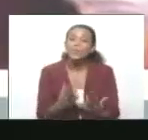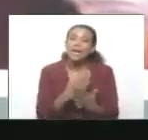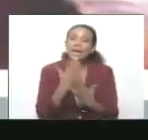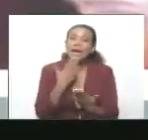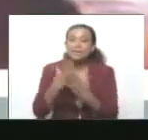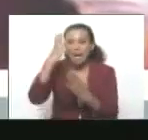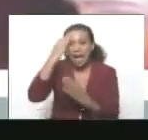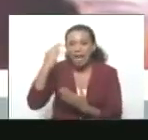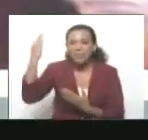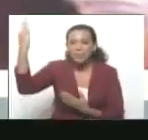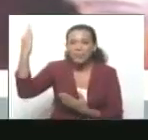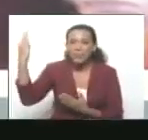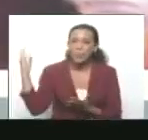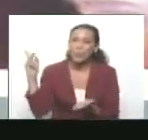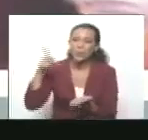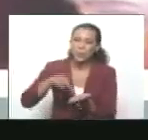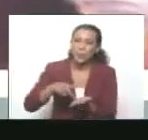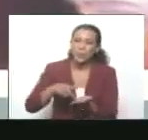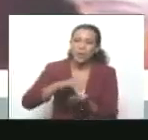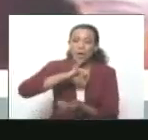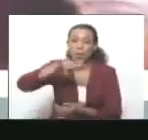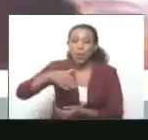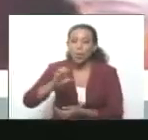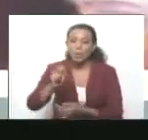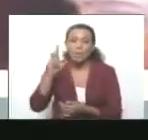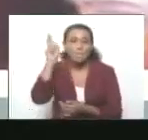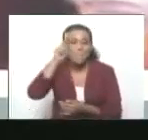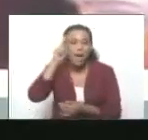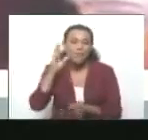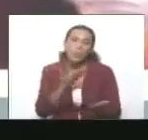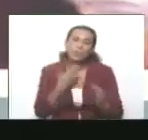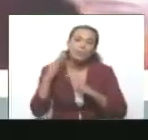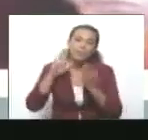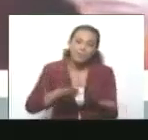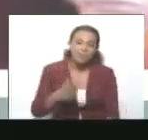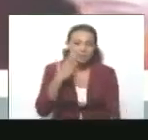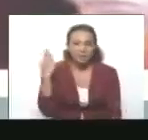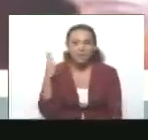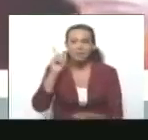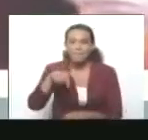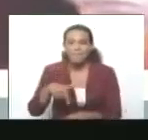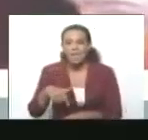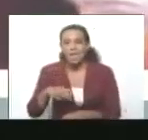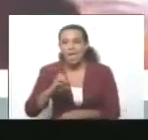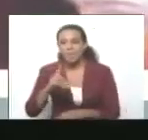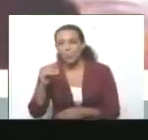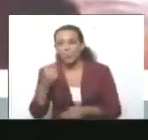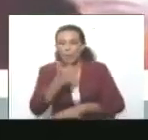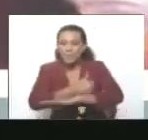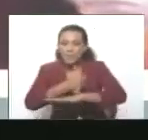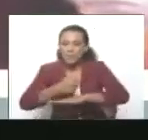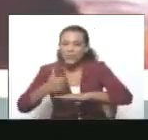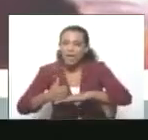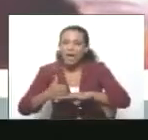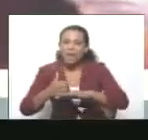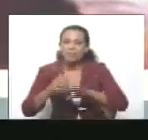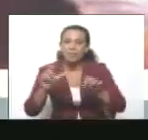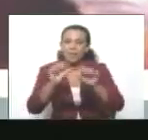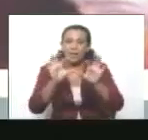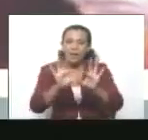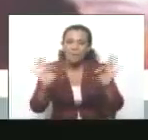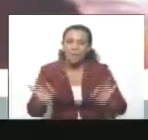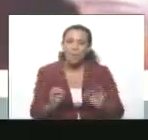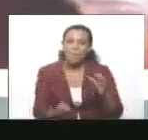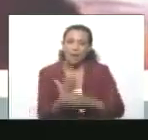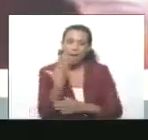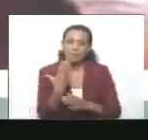Dios, dándole las gracias a José Antonio Abreu y dándole las gracias a Eduardo, a Beatriz, al sistema de orquesta.